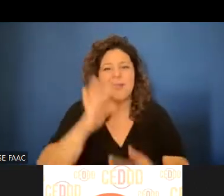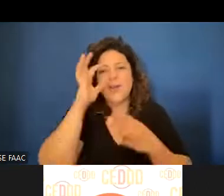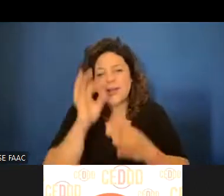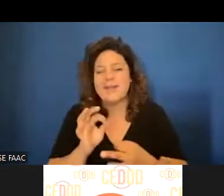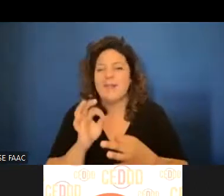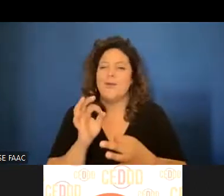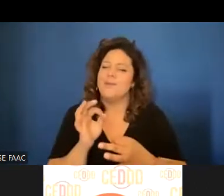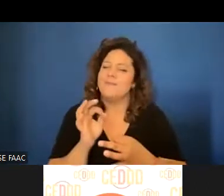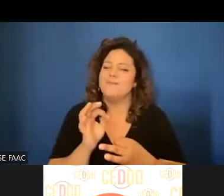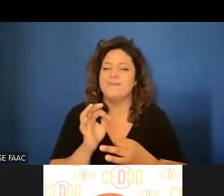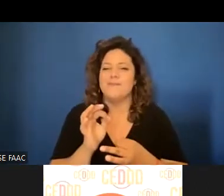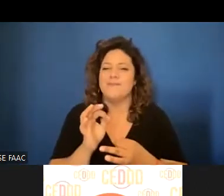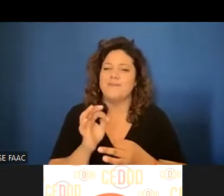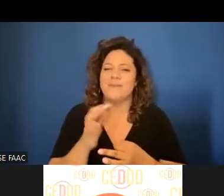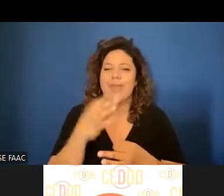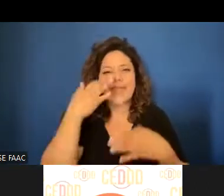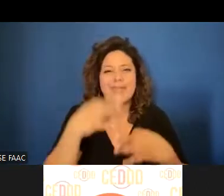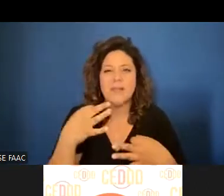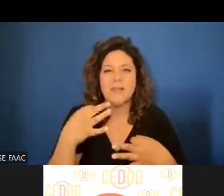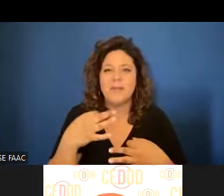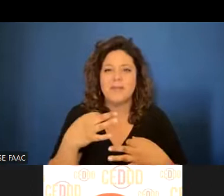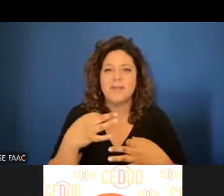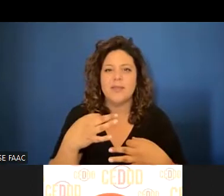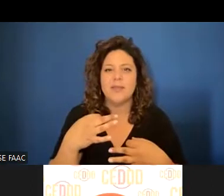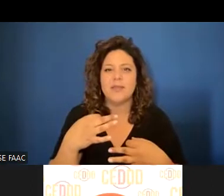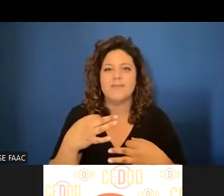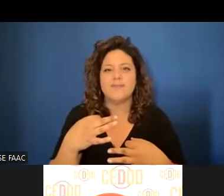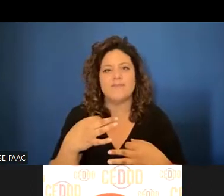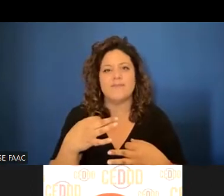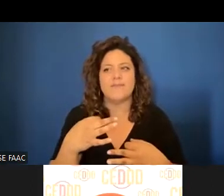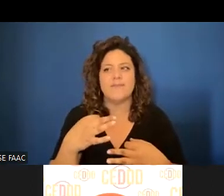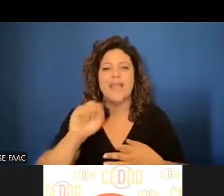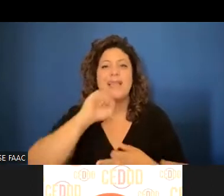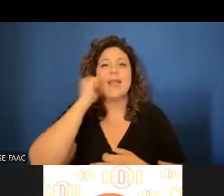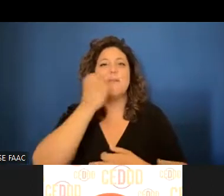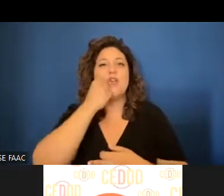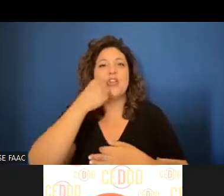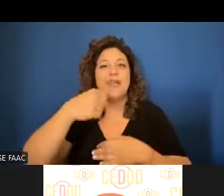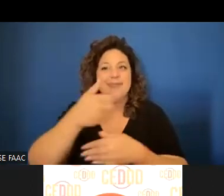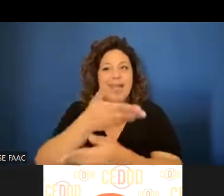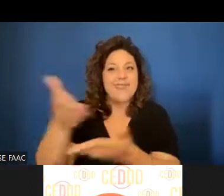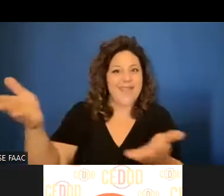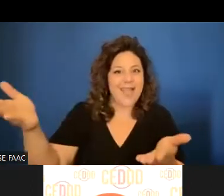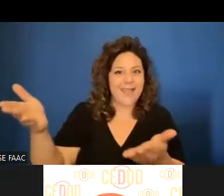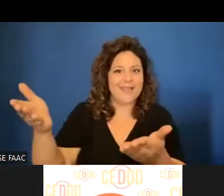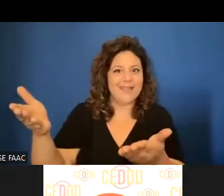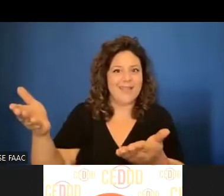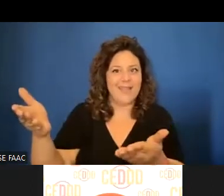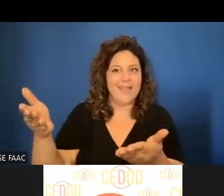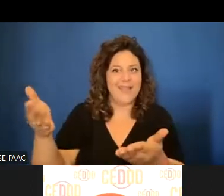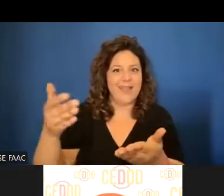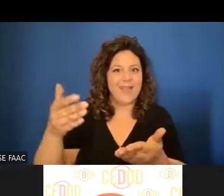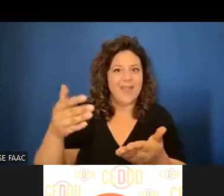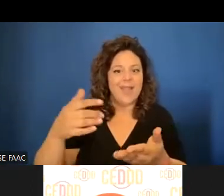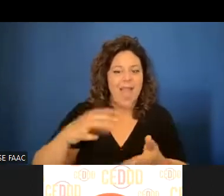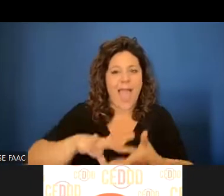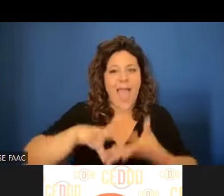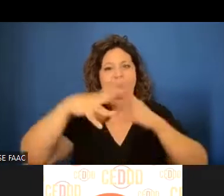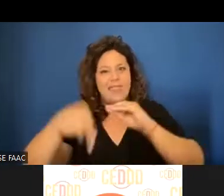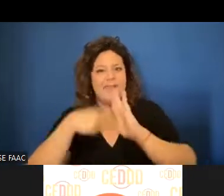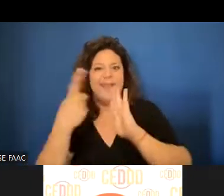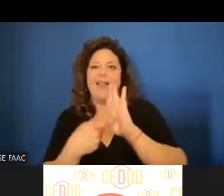del trabajador que se ve discriminado como en el ámbito de la empresa? Vale, hay una cuestión importante dentro de esta ley, es que, pues, para que lo